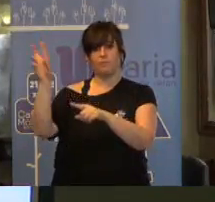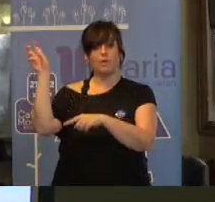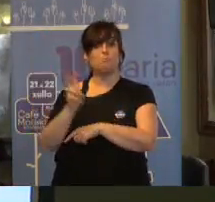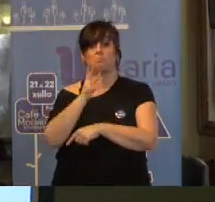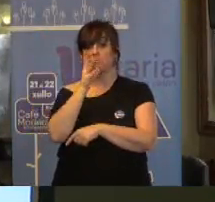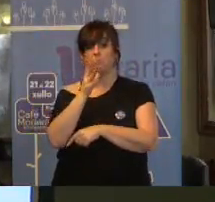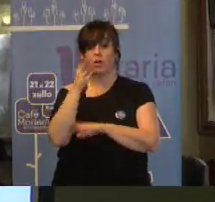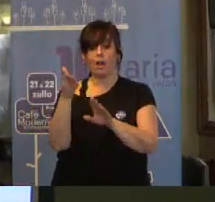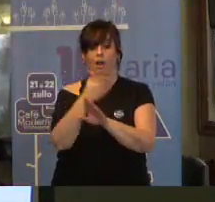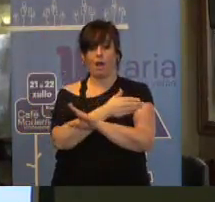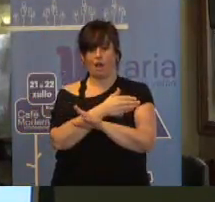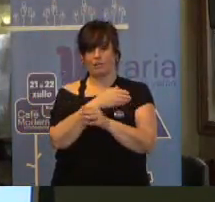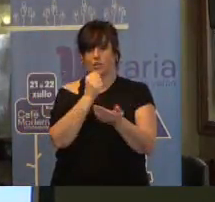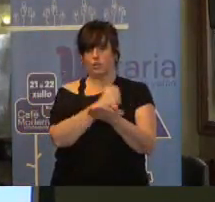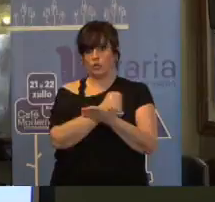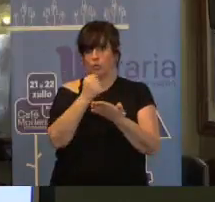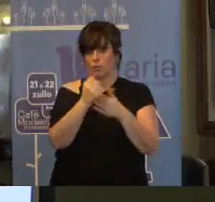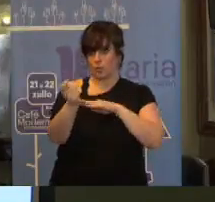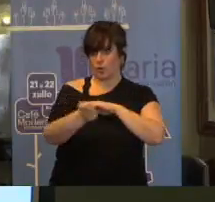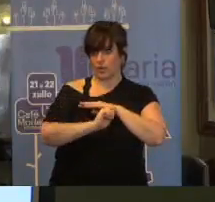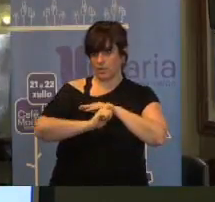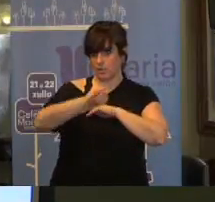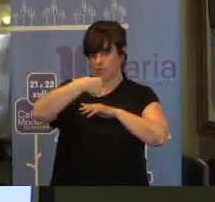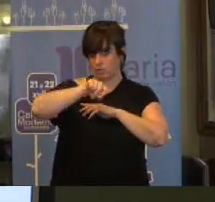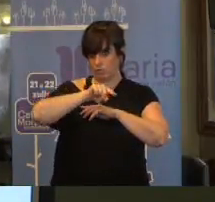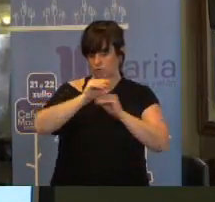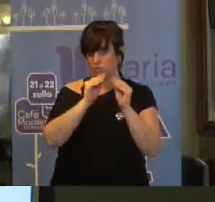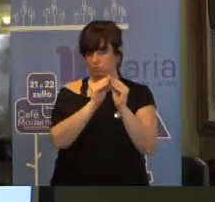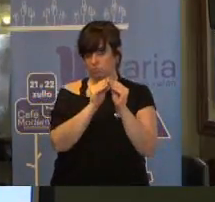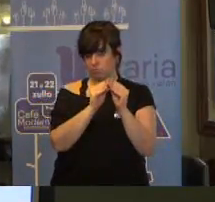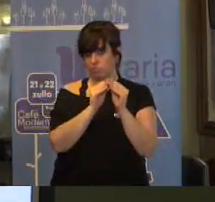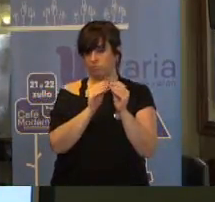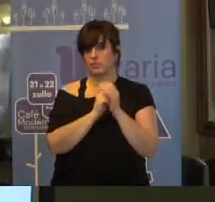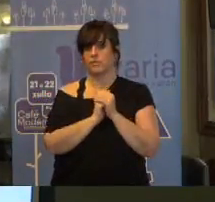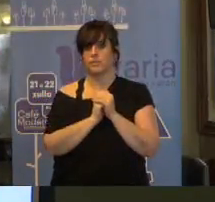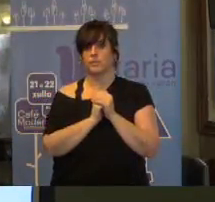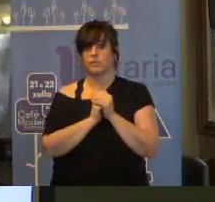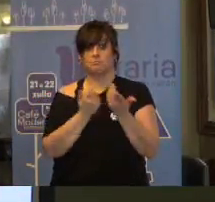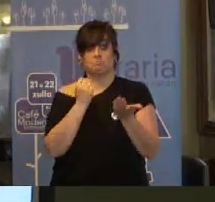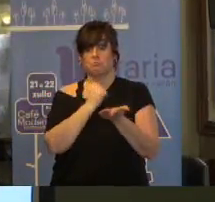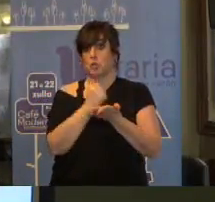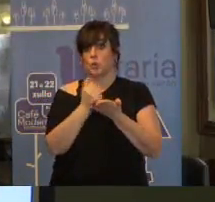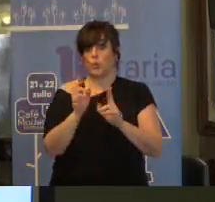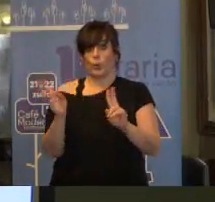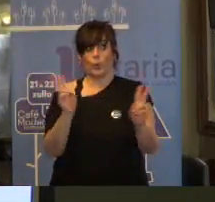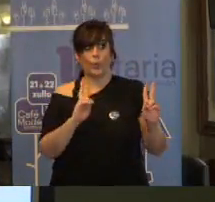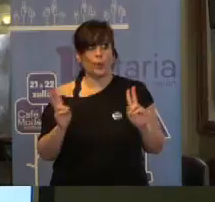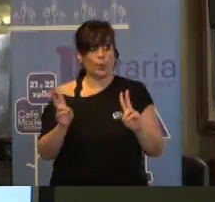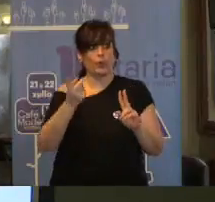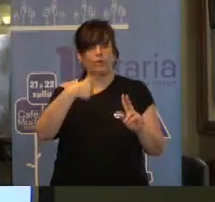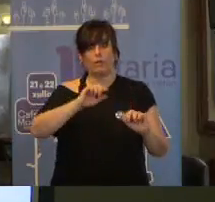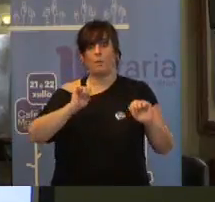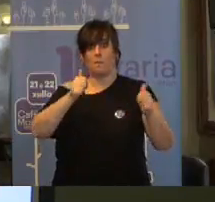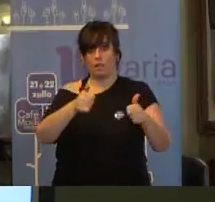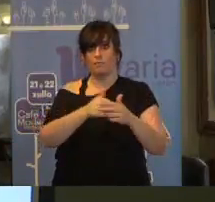documento estratégico que elaboramos e que é un documento vivo, evidentemente, iniciamos nese